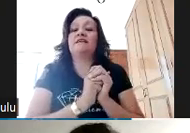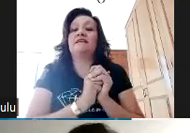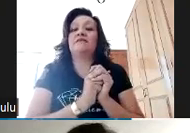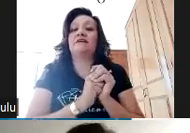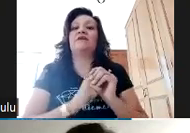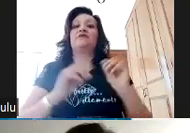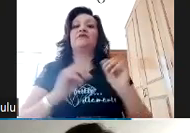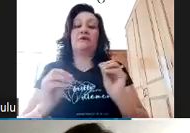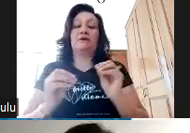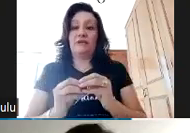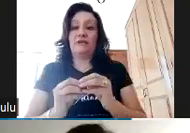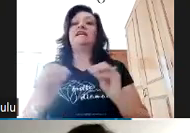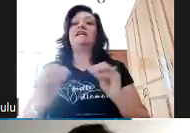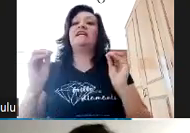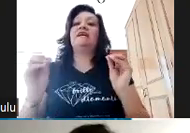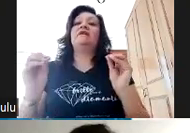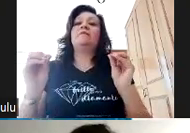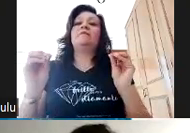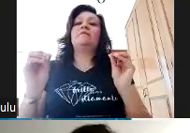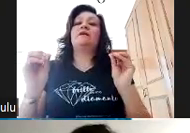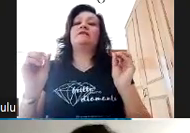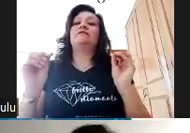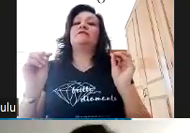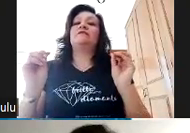puedas identificarlos súper bien y